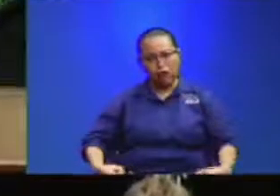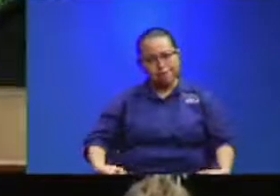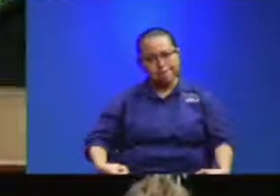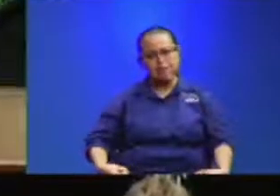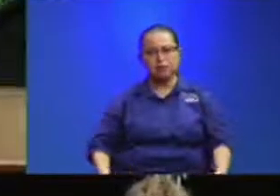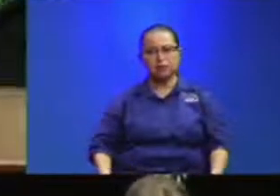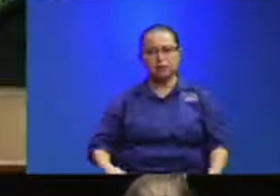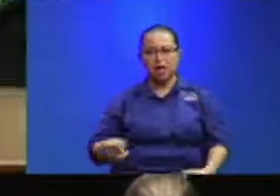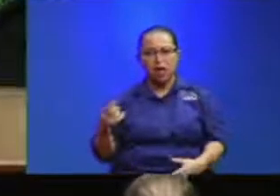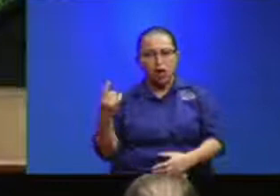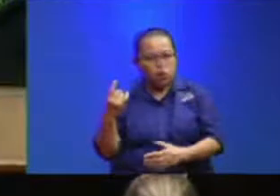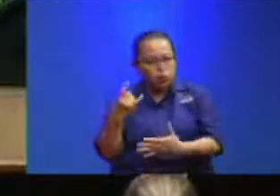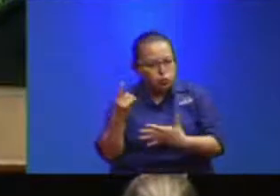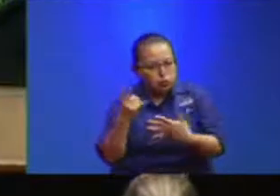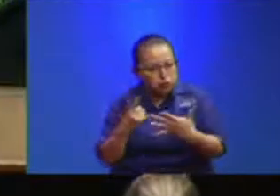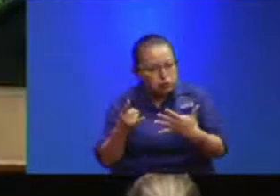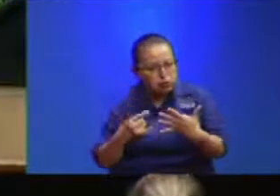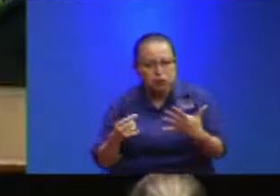útiles